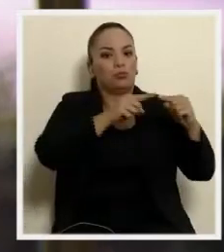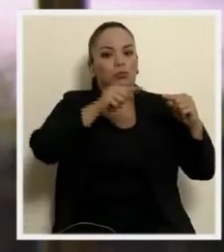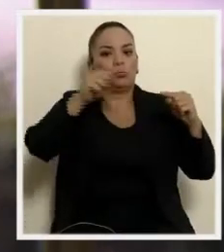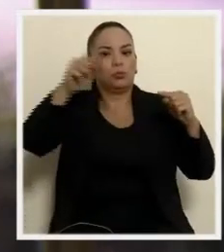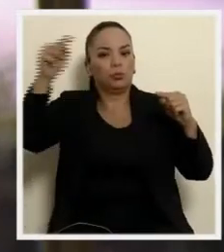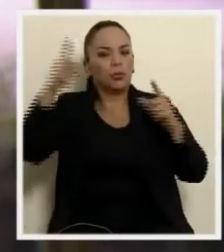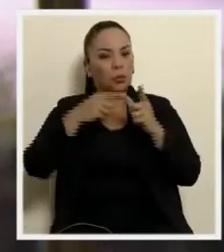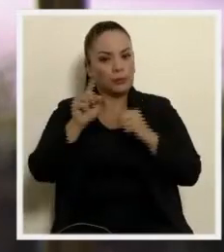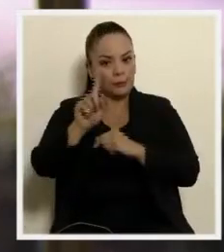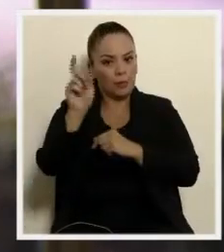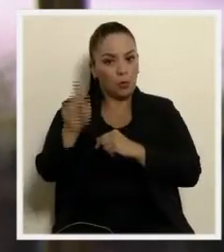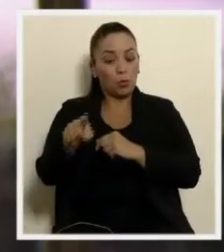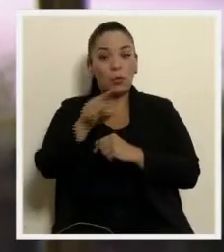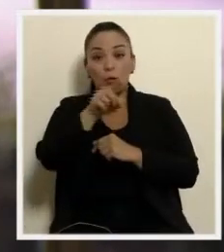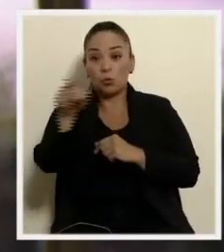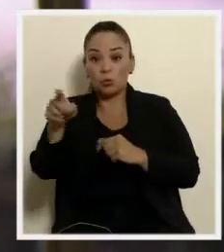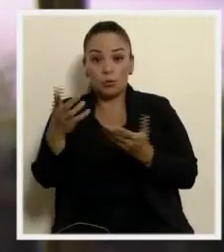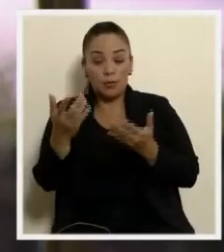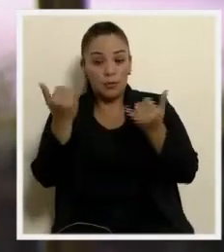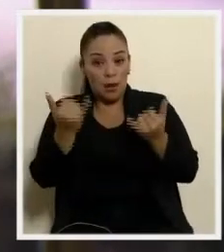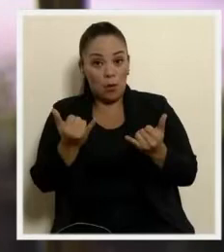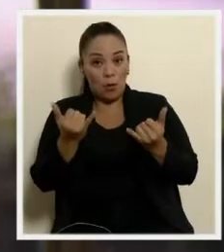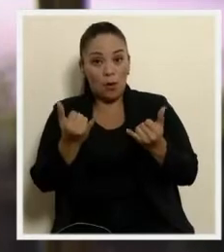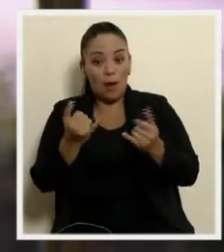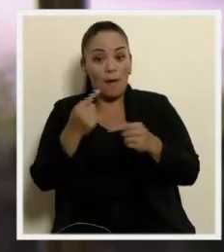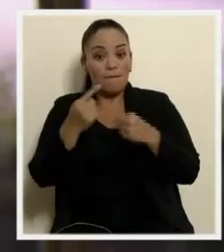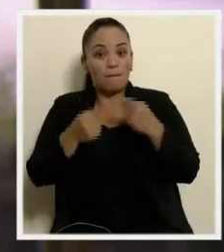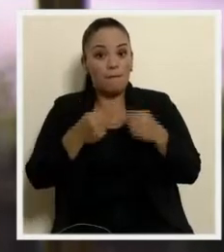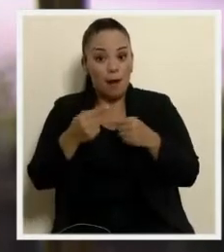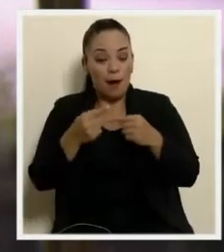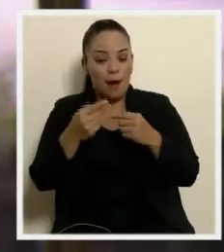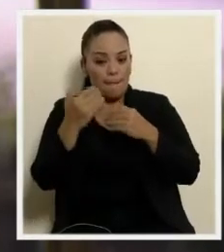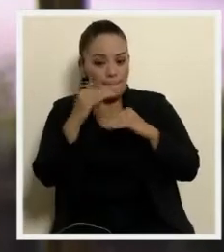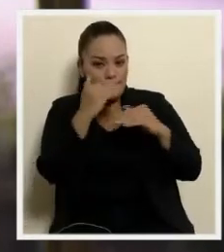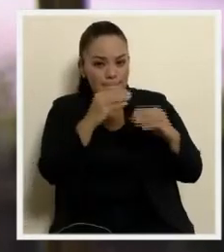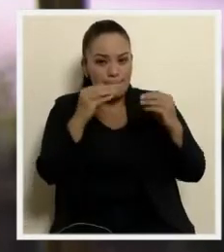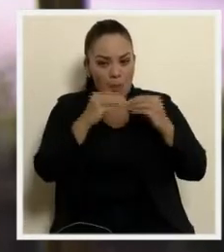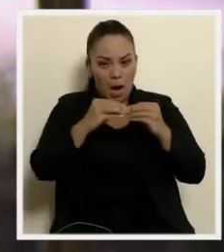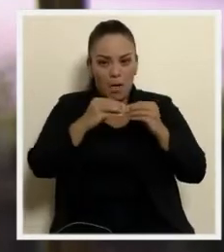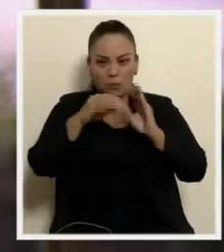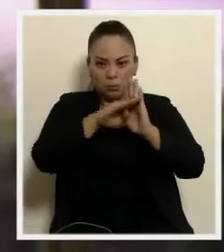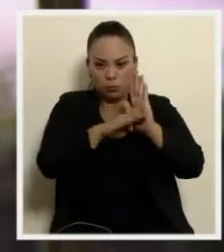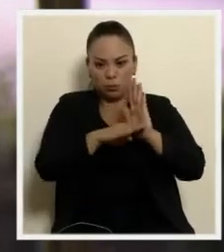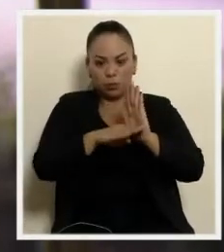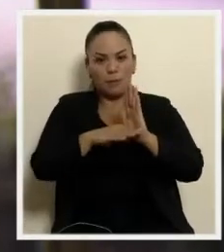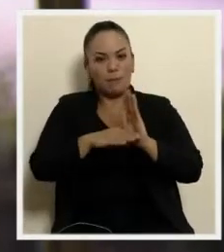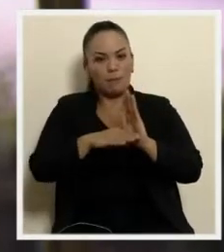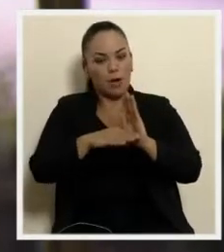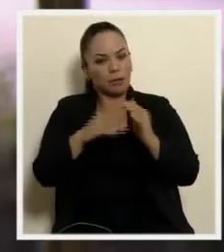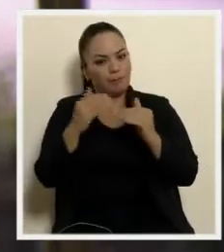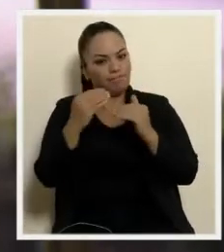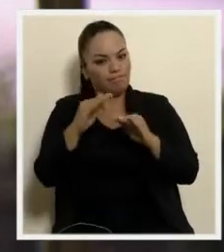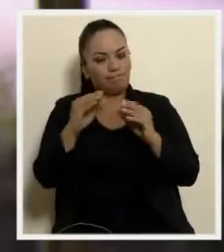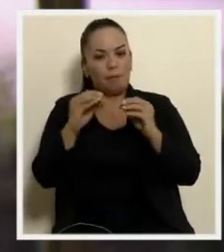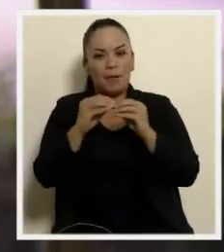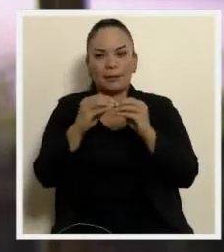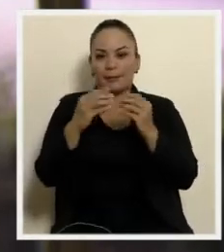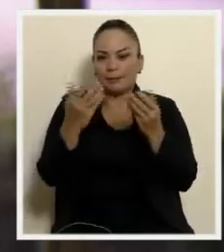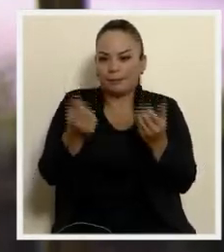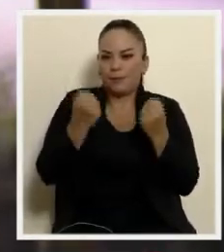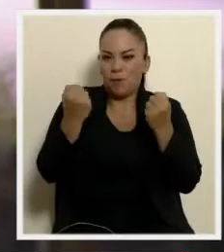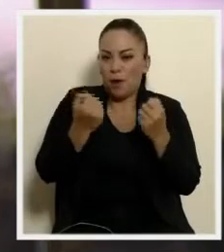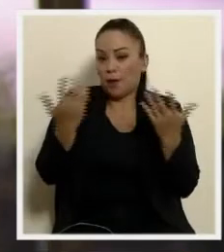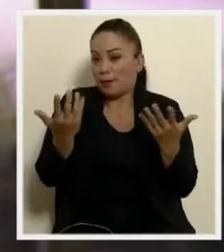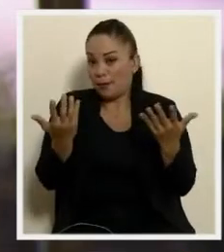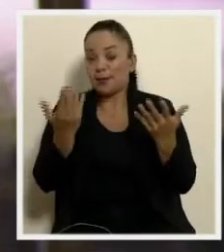están considerando adoptar medidas más drásticas, más contundentes, más restrictivas ante el desborde